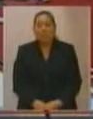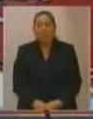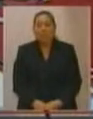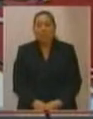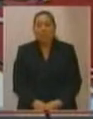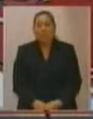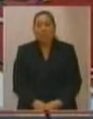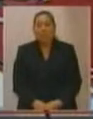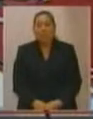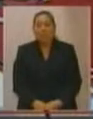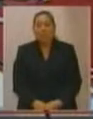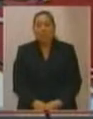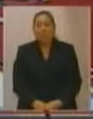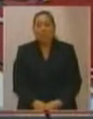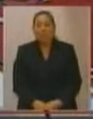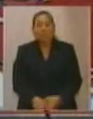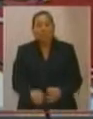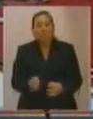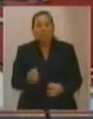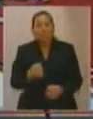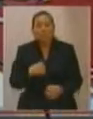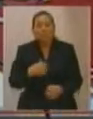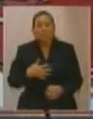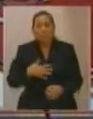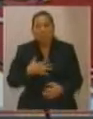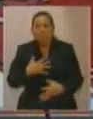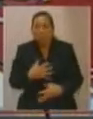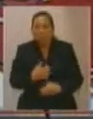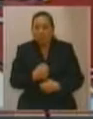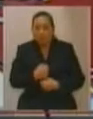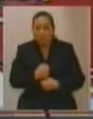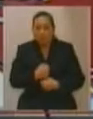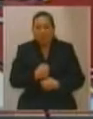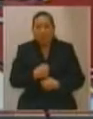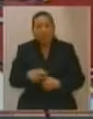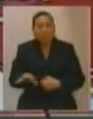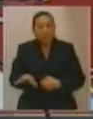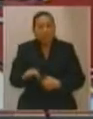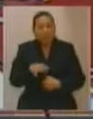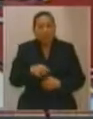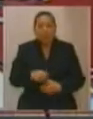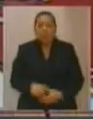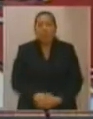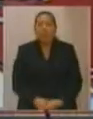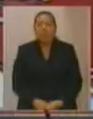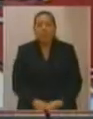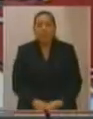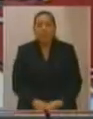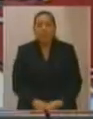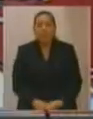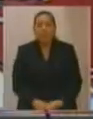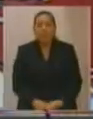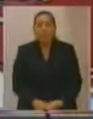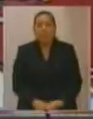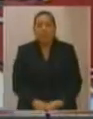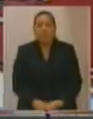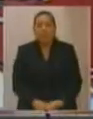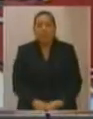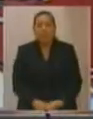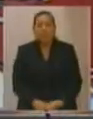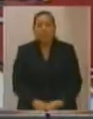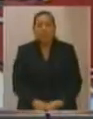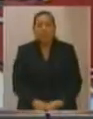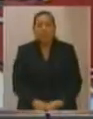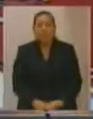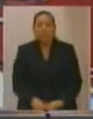¿no? Y entonces inclusive él me explicaba, si yo pudiera optar, es decir, escoger ser una persona heterosexual o ser